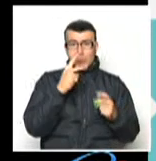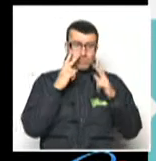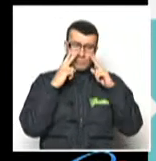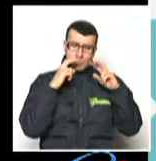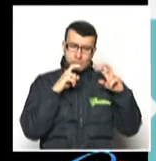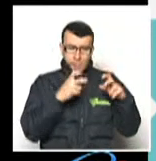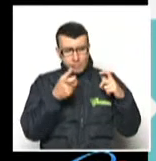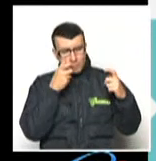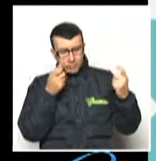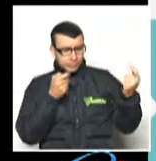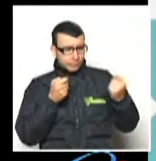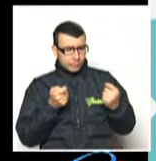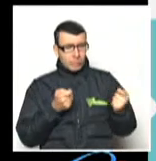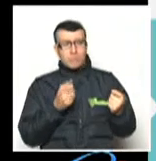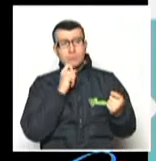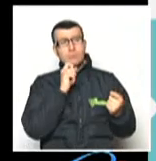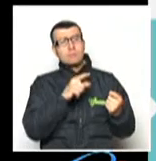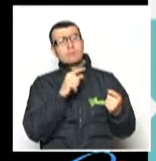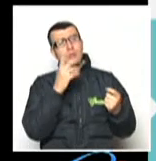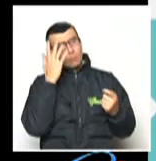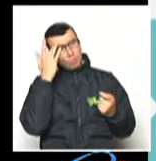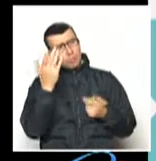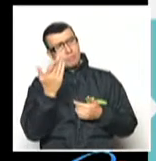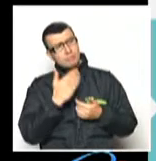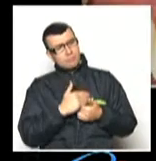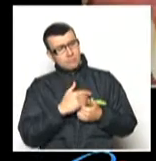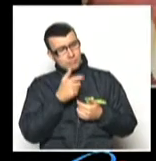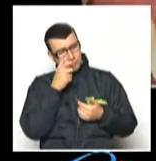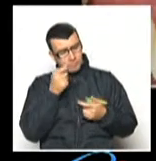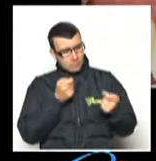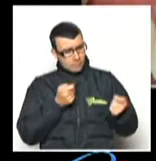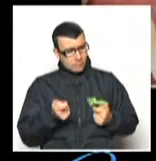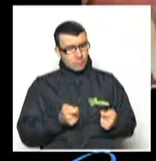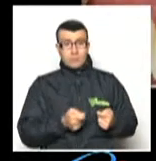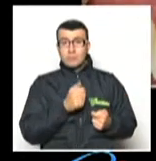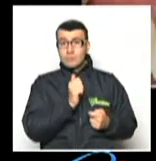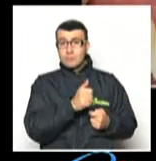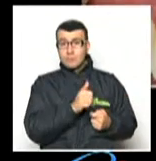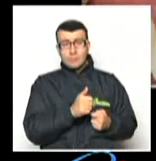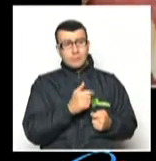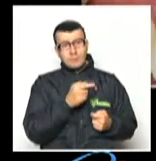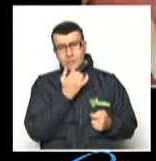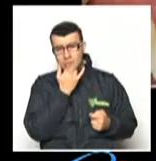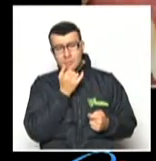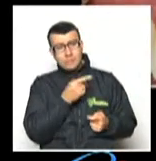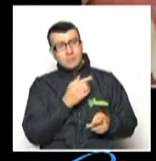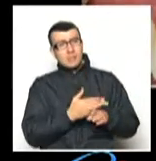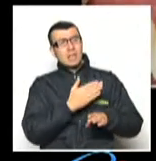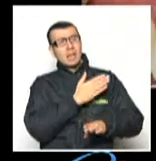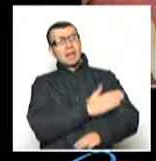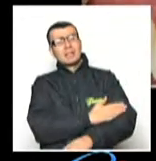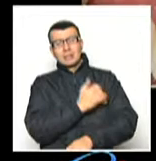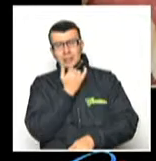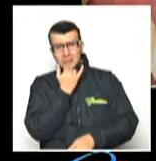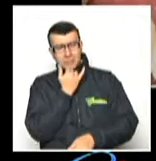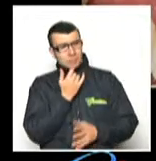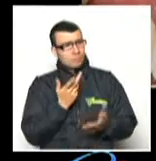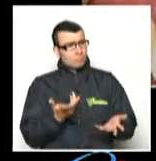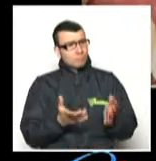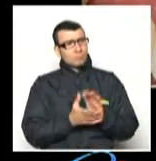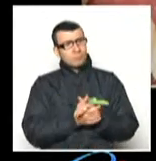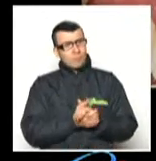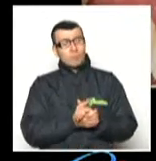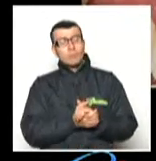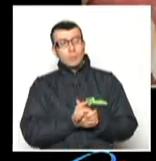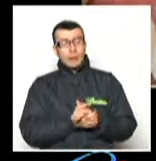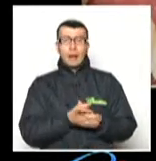paciente, preguntamos sus motivos de consulta, revisamos su historia clínica, miramos qué antecedentes médicos tiene el paciente, incluso tenemos que hacer